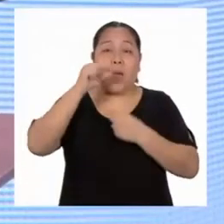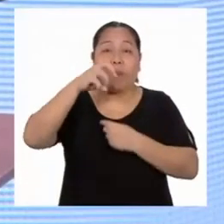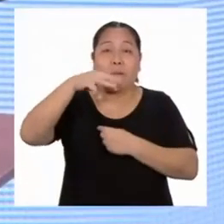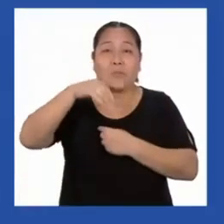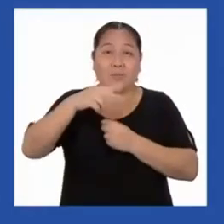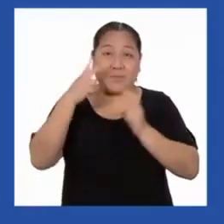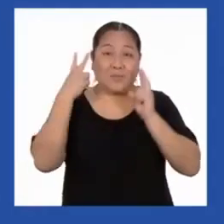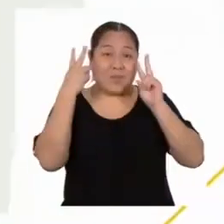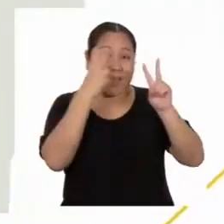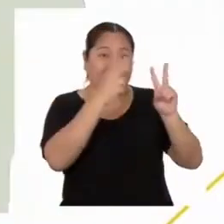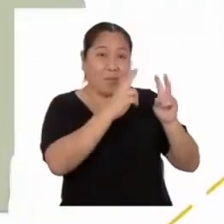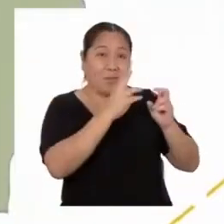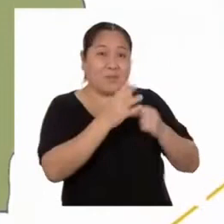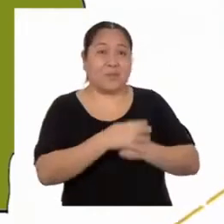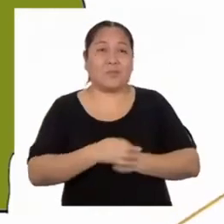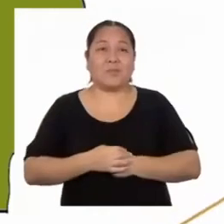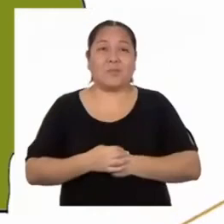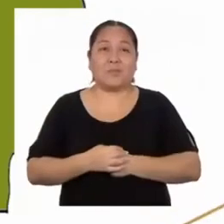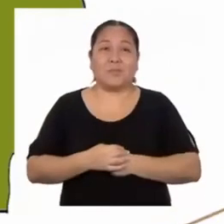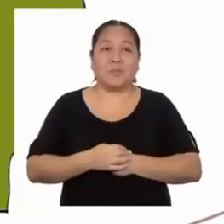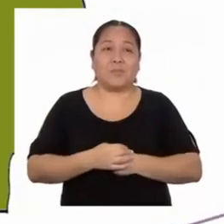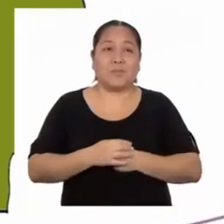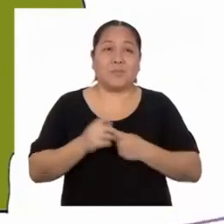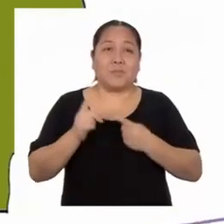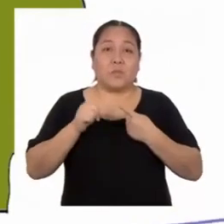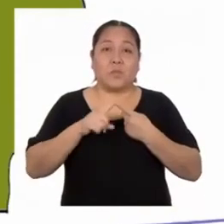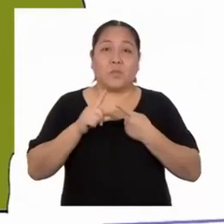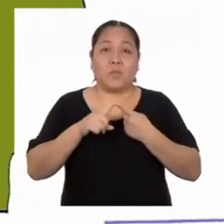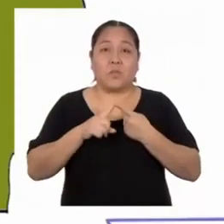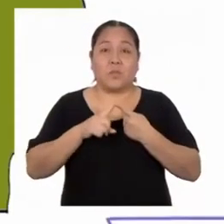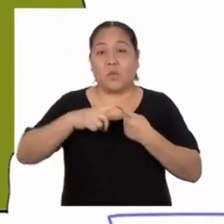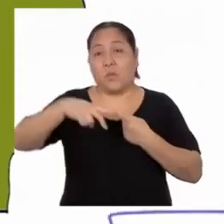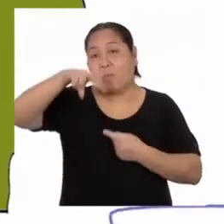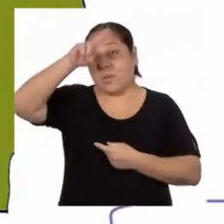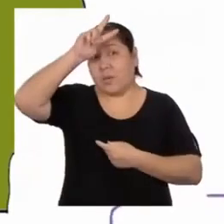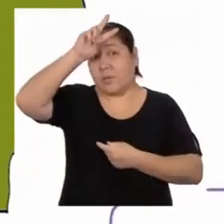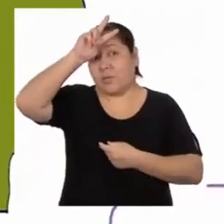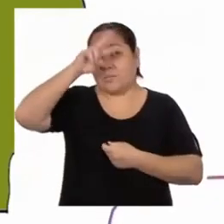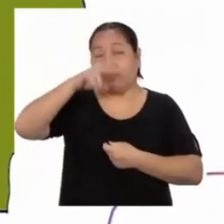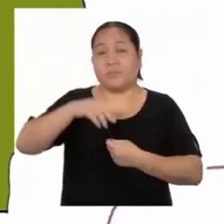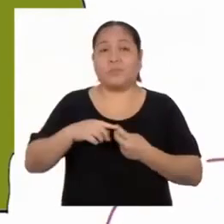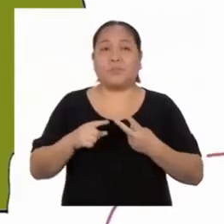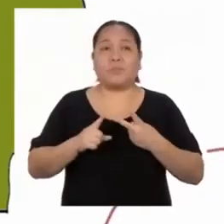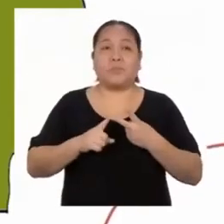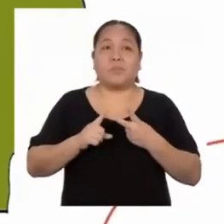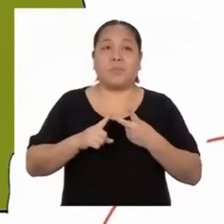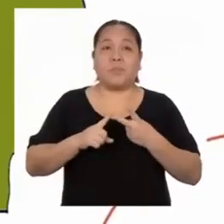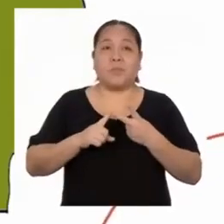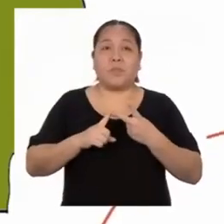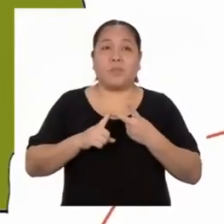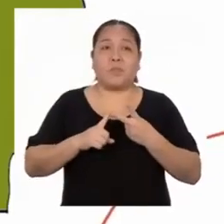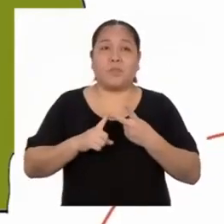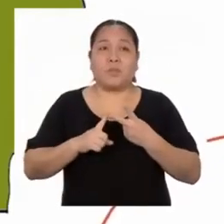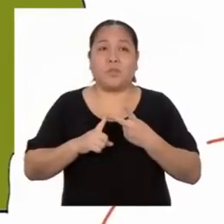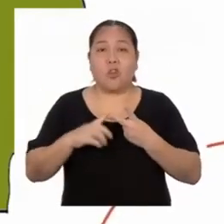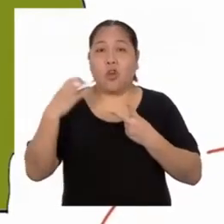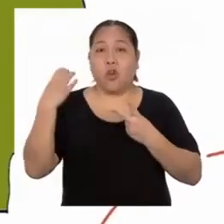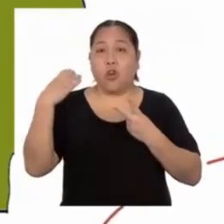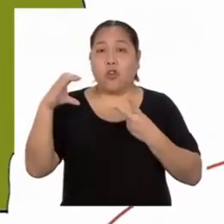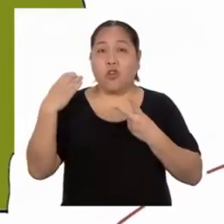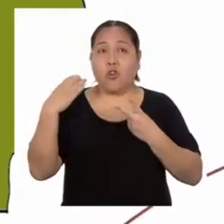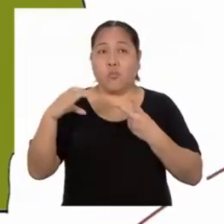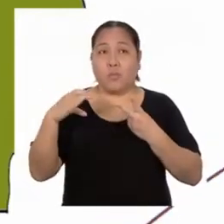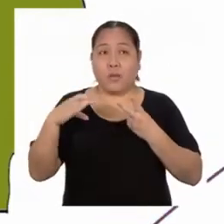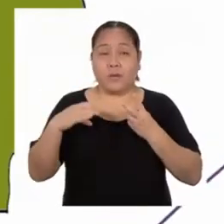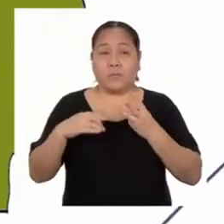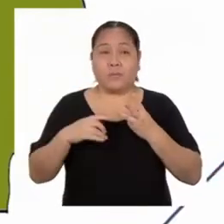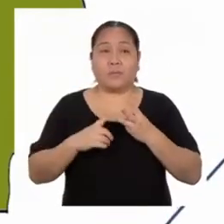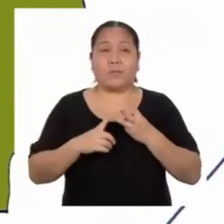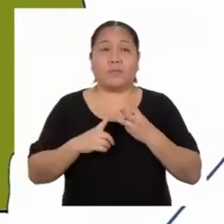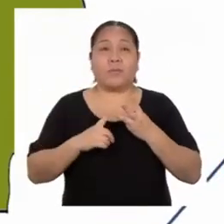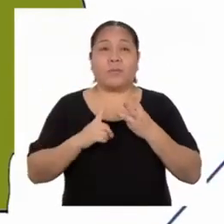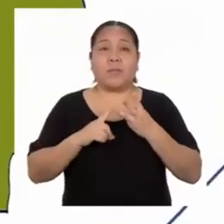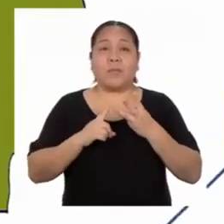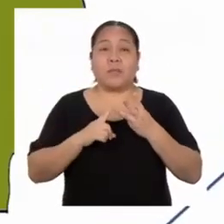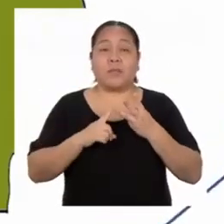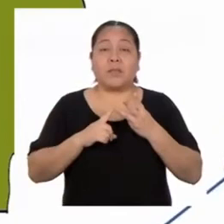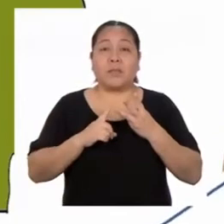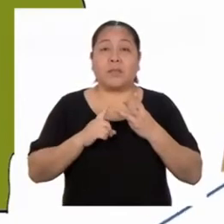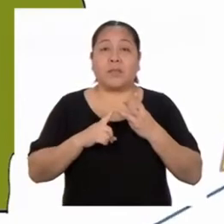juntos. 1. Perú. 2. Colombia.